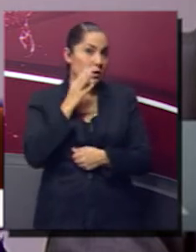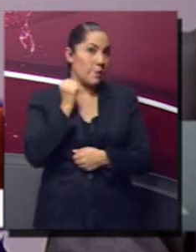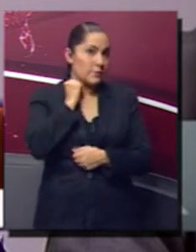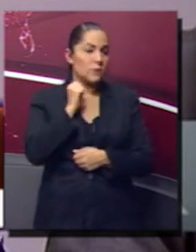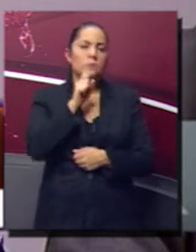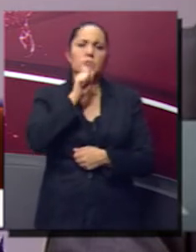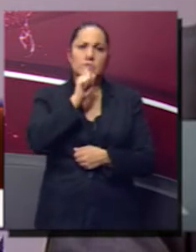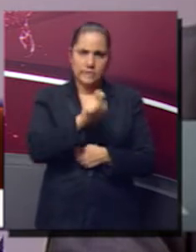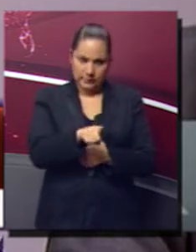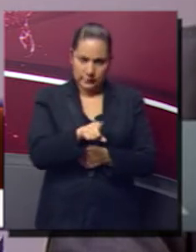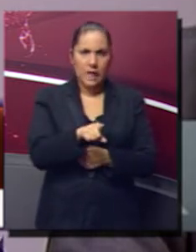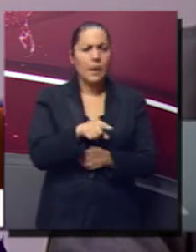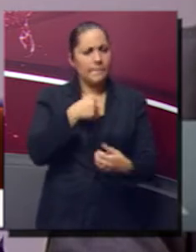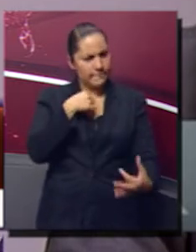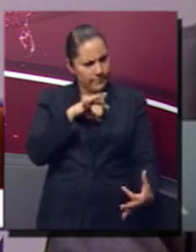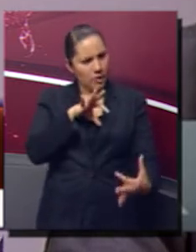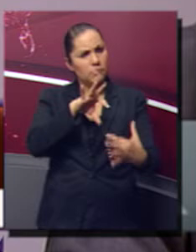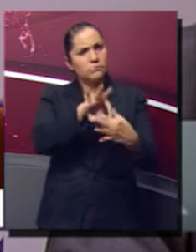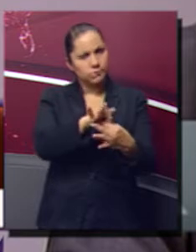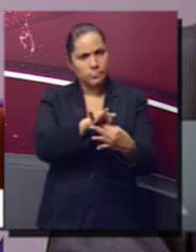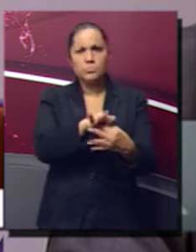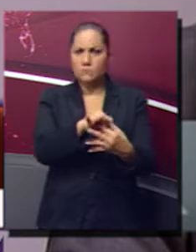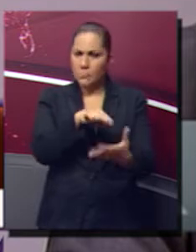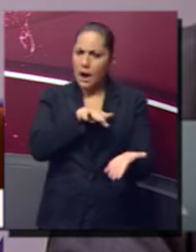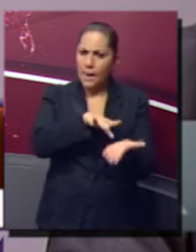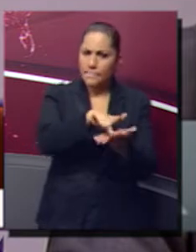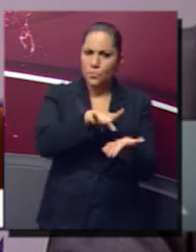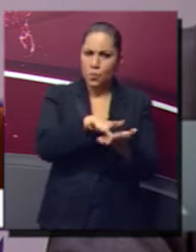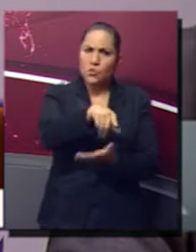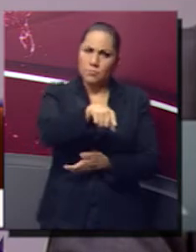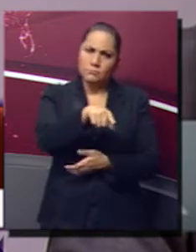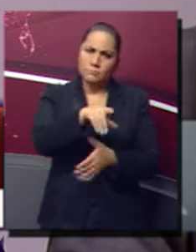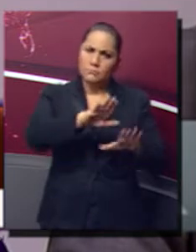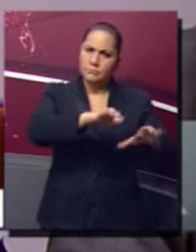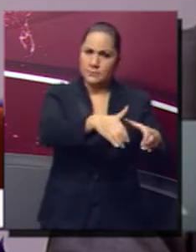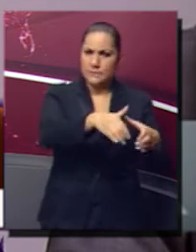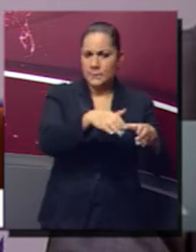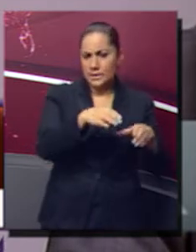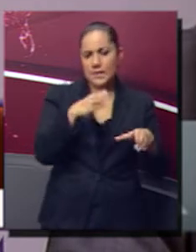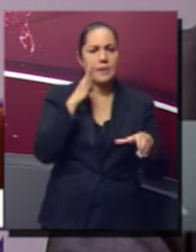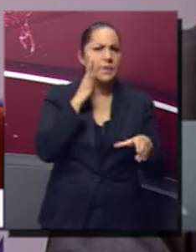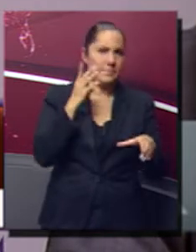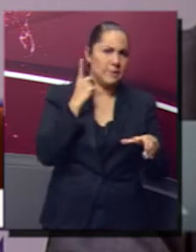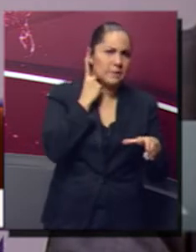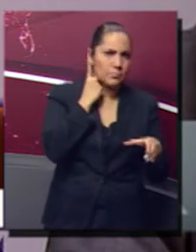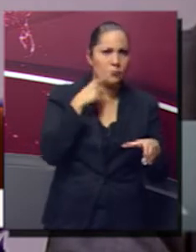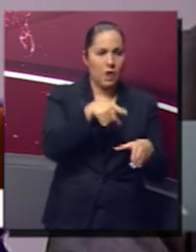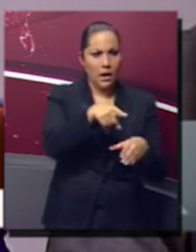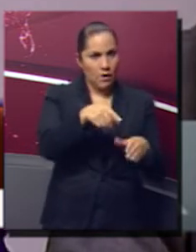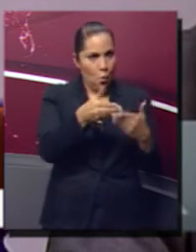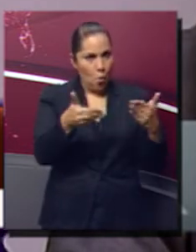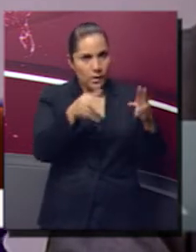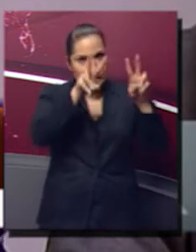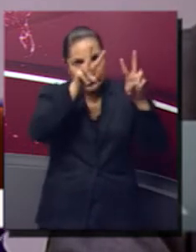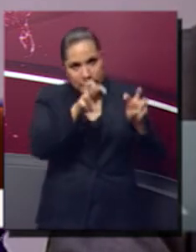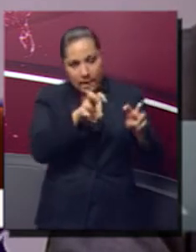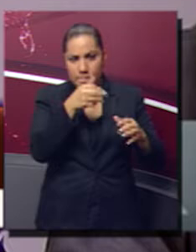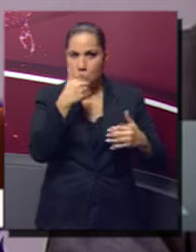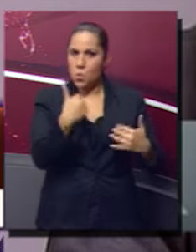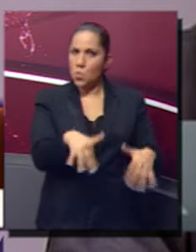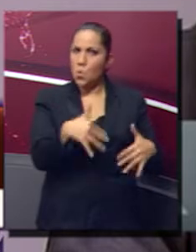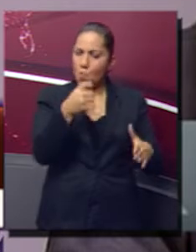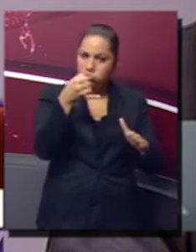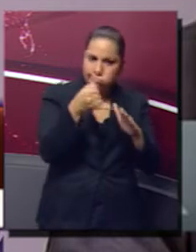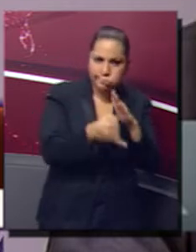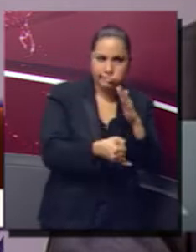nuestra Cámara hermana, a la Cámara de los Diputados en este proceso arduo sin duda, pero que no